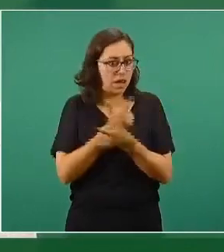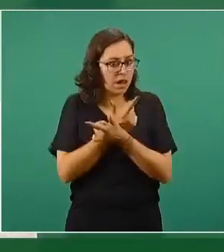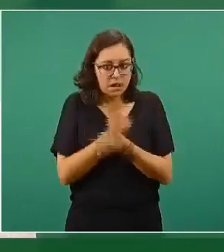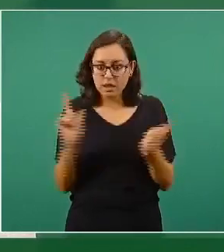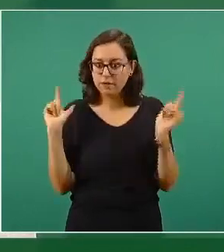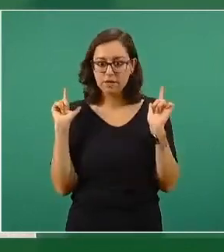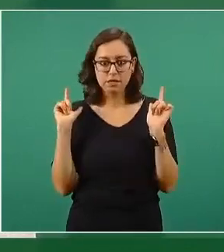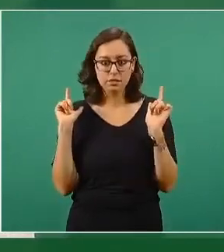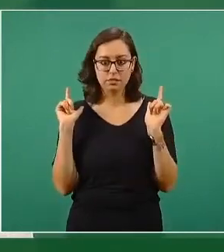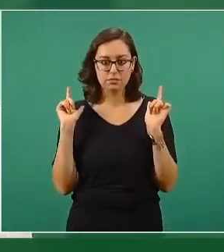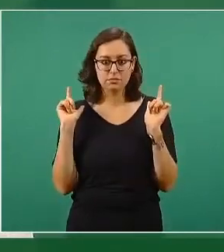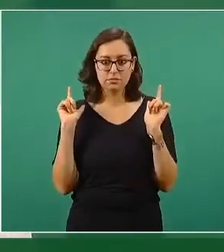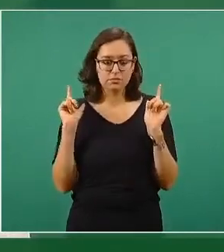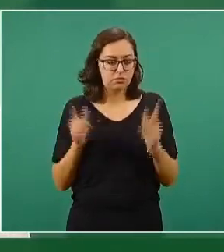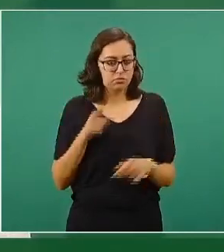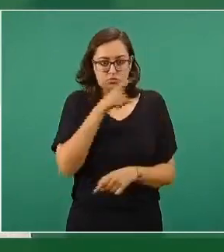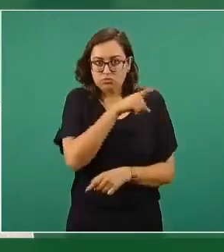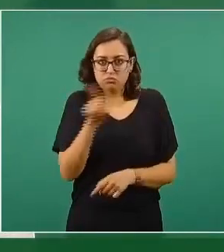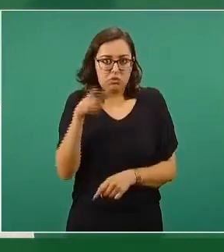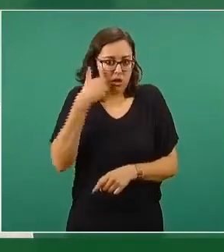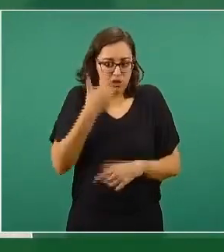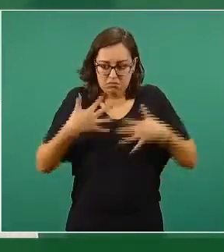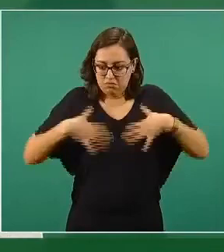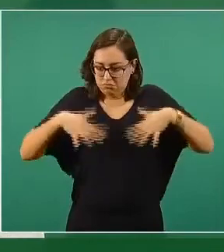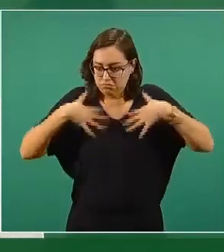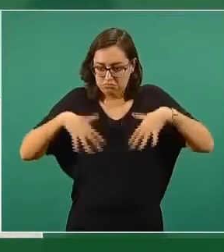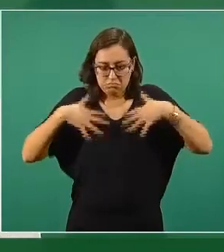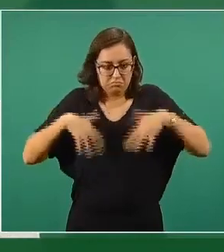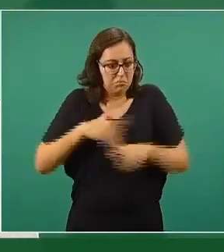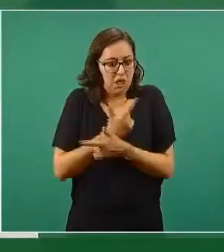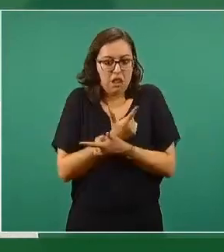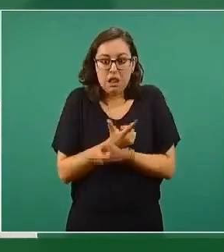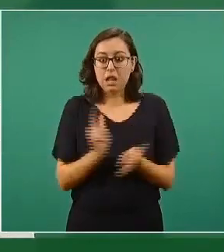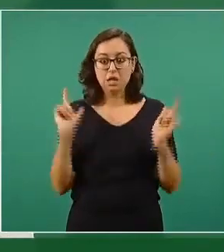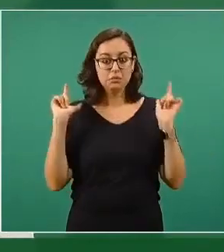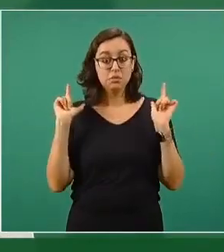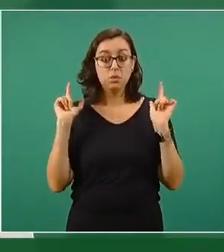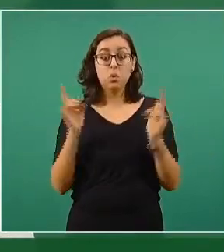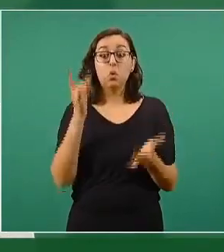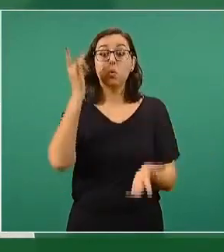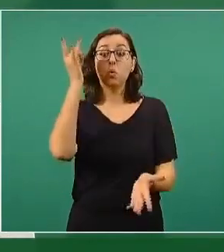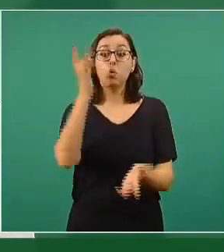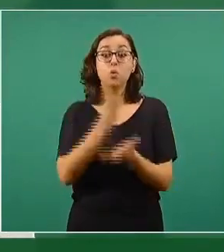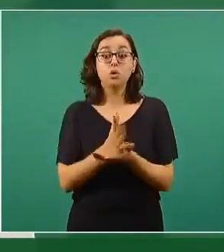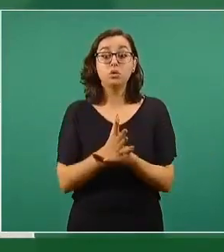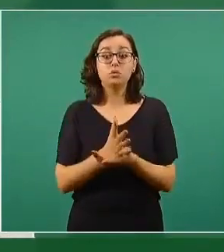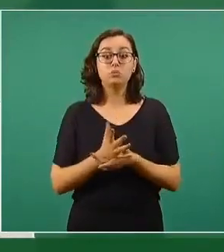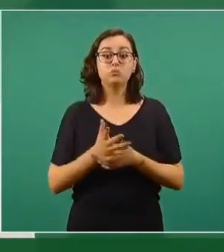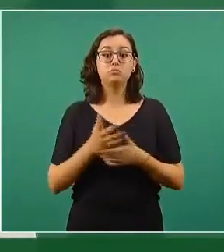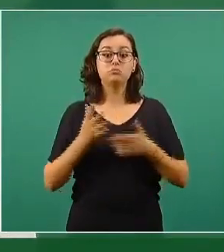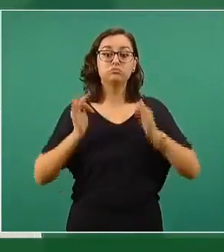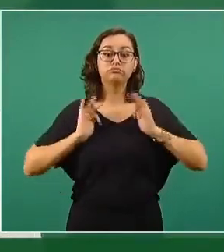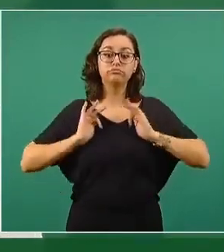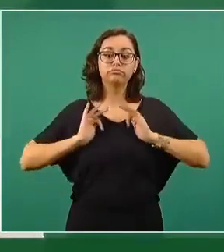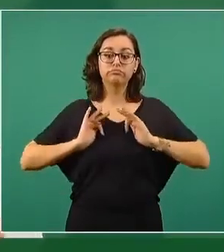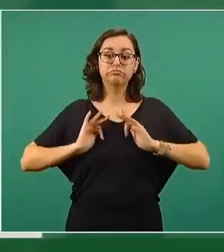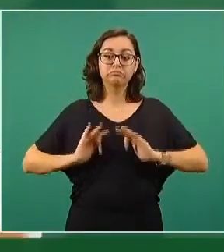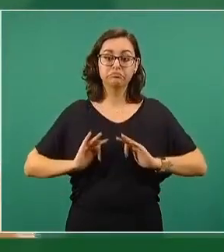acudan libremente en la forma que deseen vestirse. Les recomendamos solamente que estén cómodas y